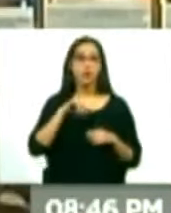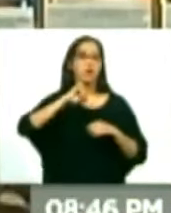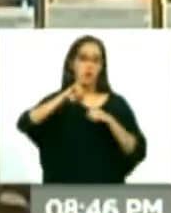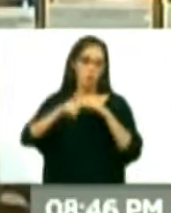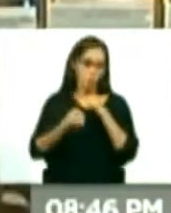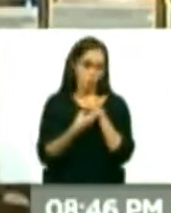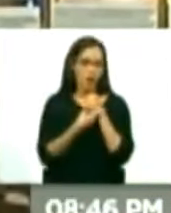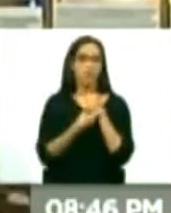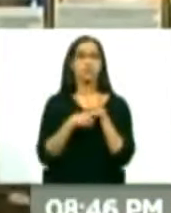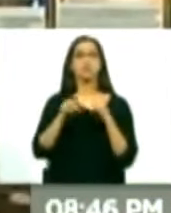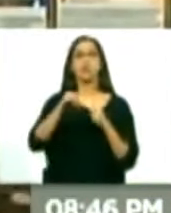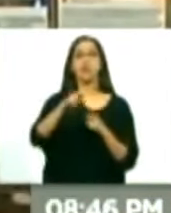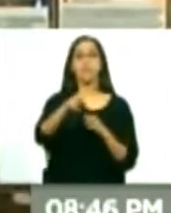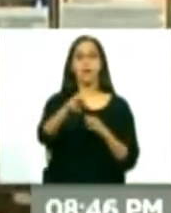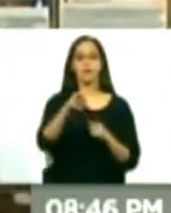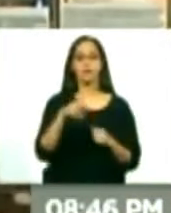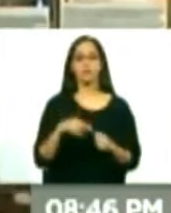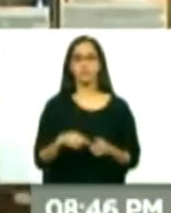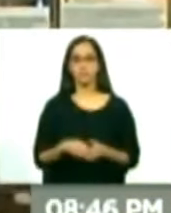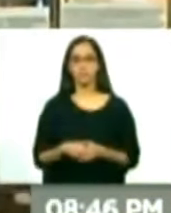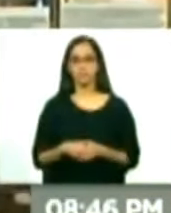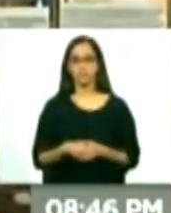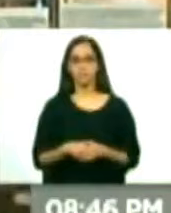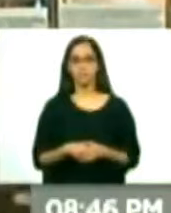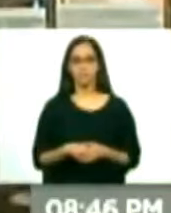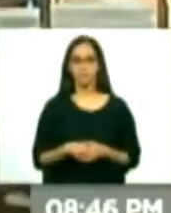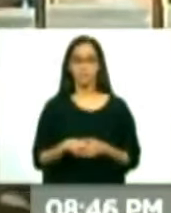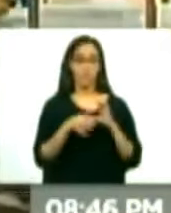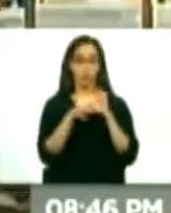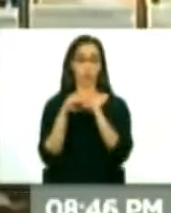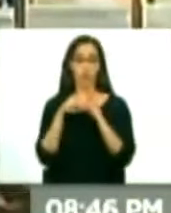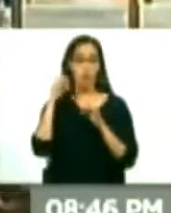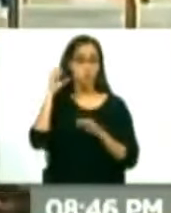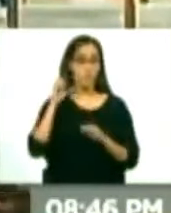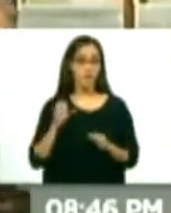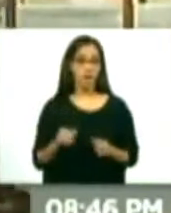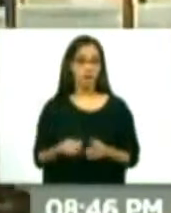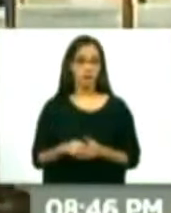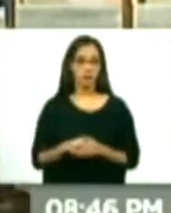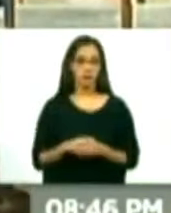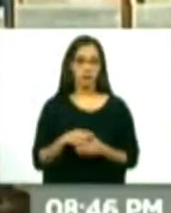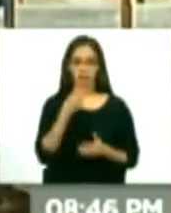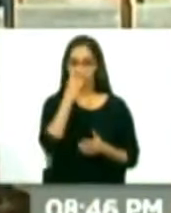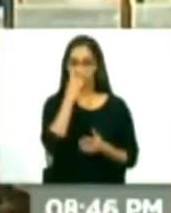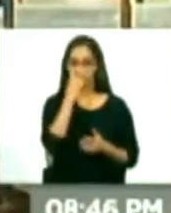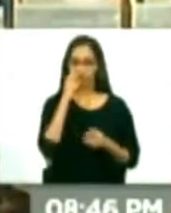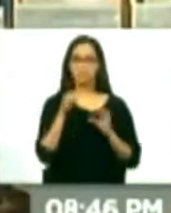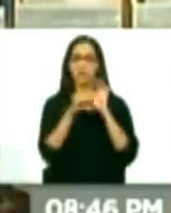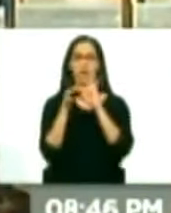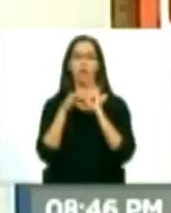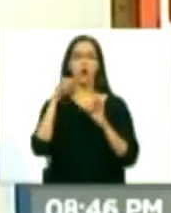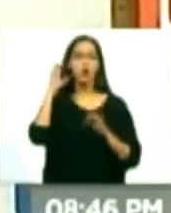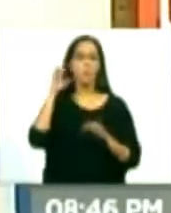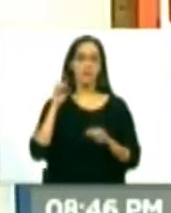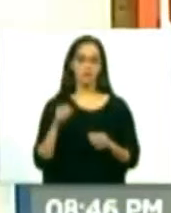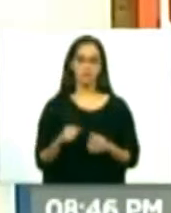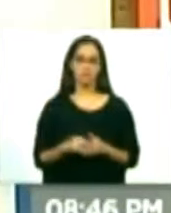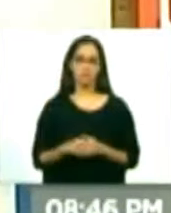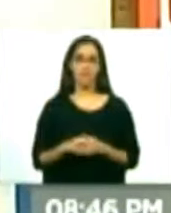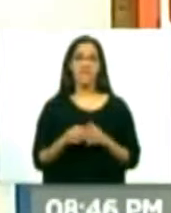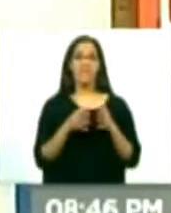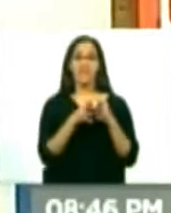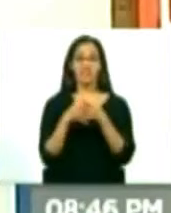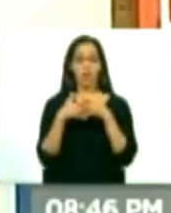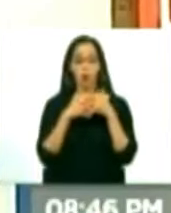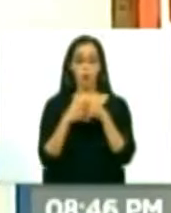Limaña. Unión Europea. Los intrépidos de la Unión Europea. Estados Unidos sanciona a